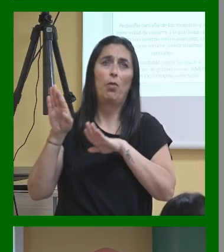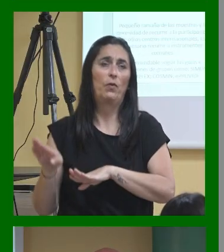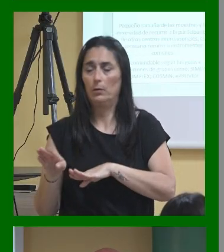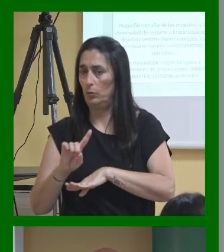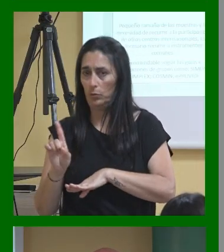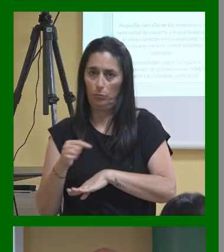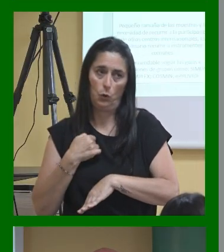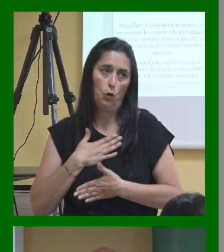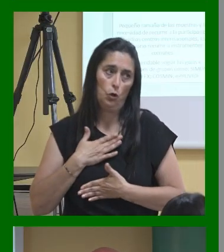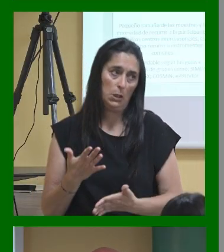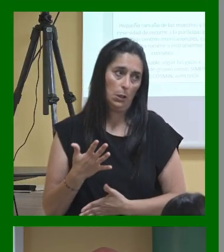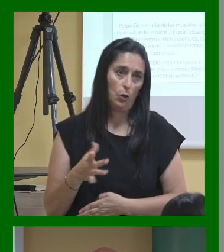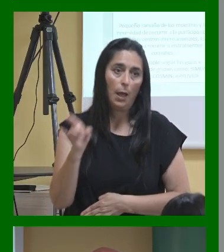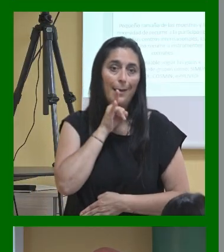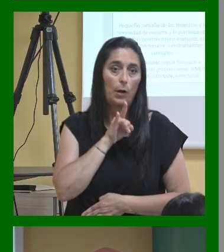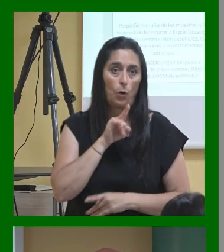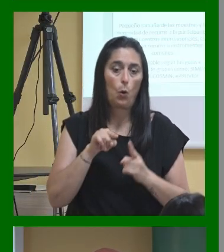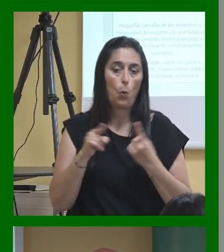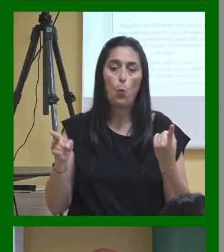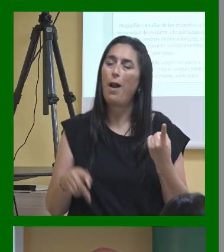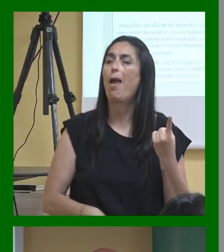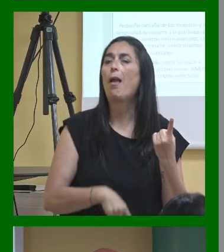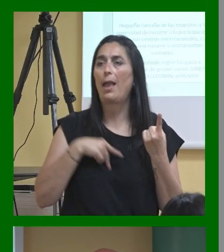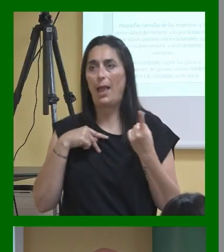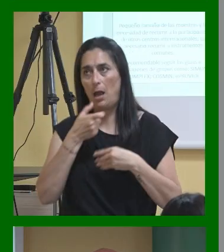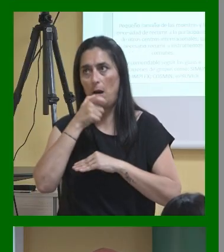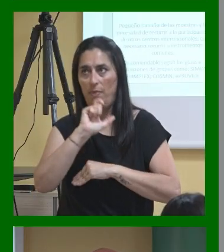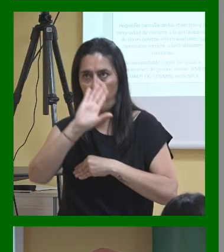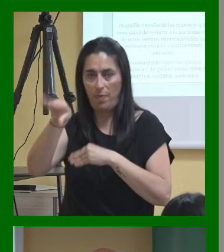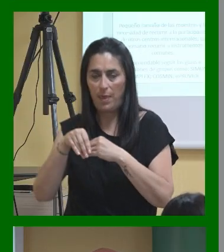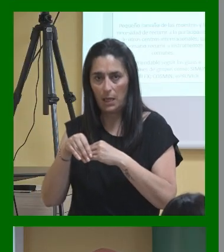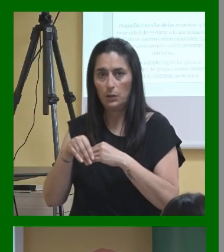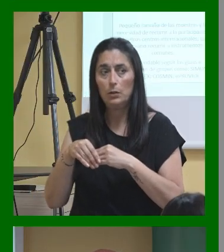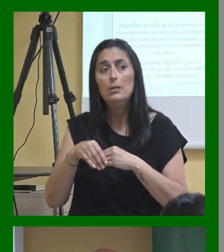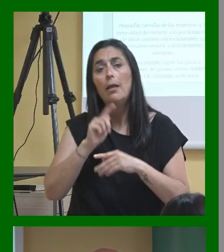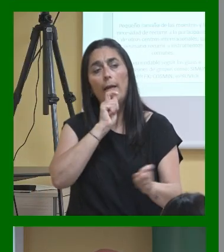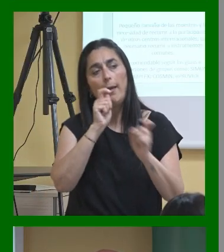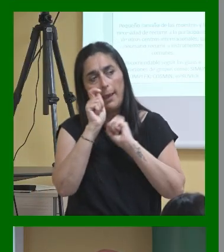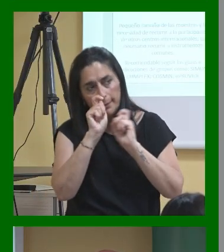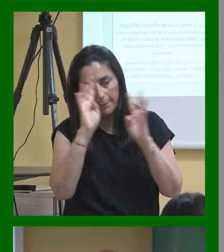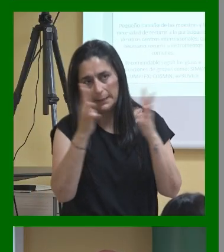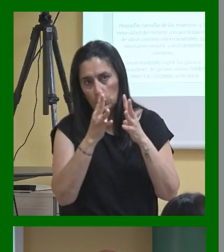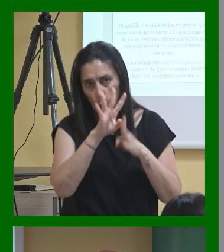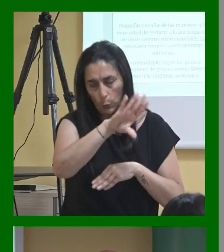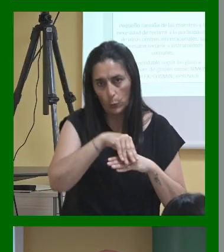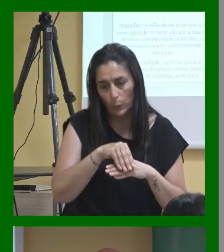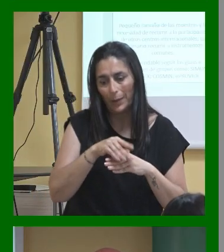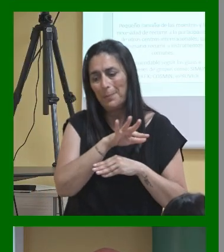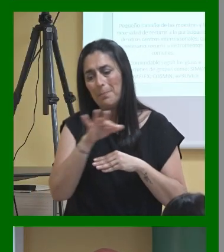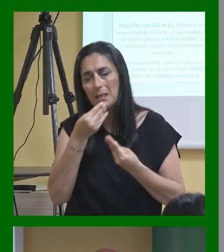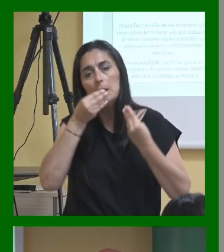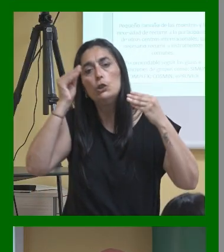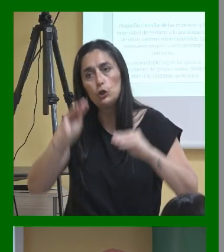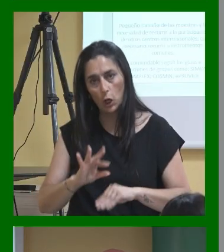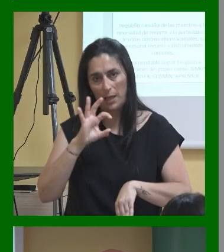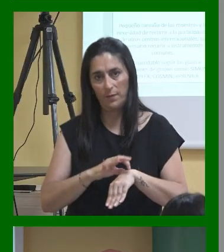en enfermedades raras. Hay que ir a la recogida de datos generales, hay que hacer entrevistas semiestructuradas y hay que hacer historia natural de la enfermedad. Eso